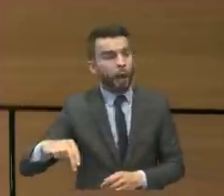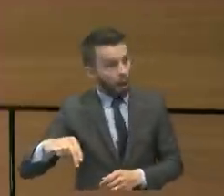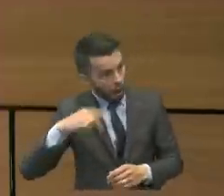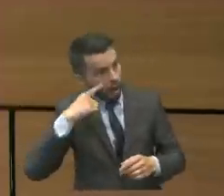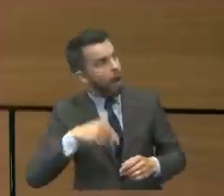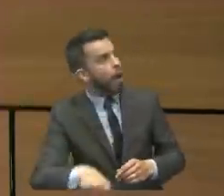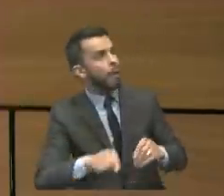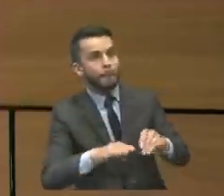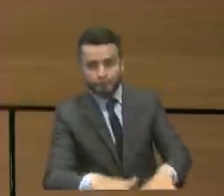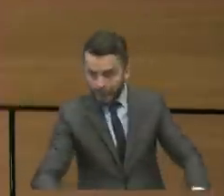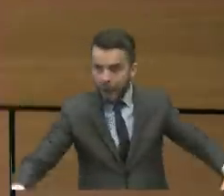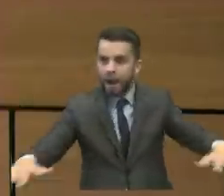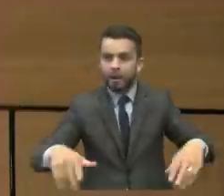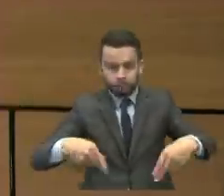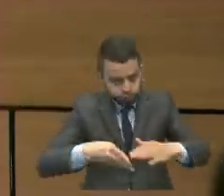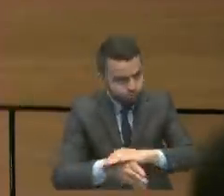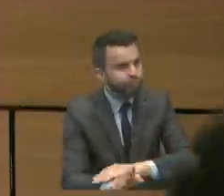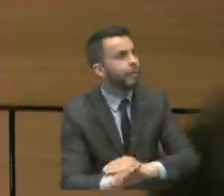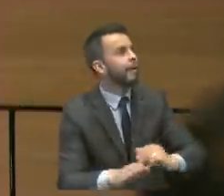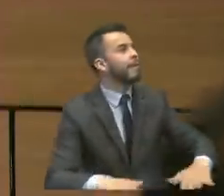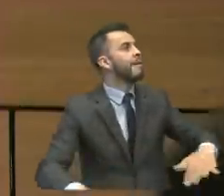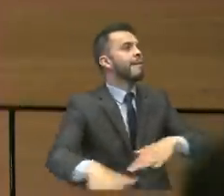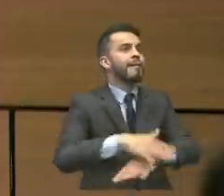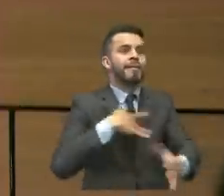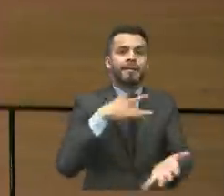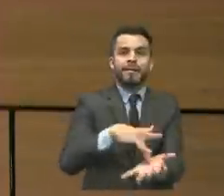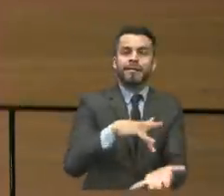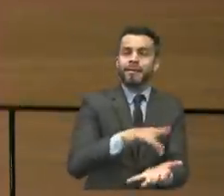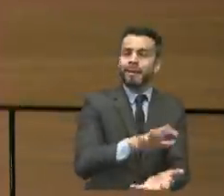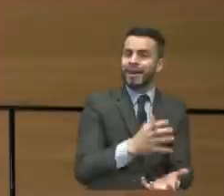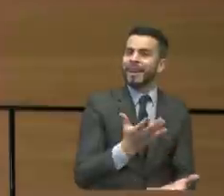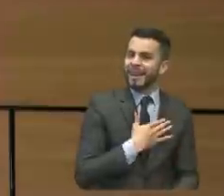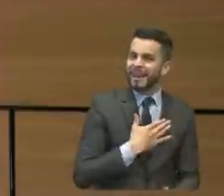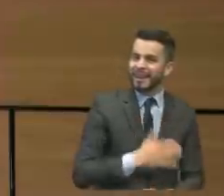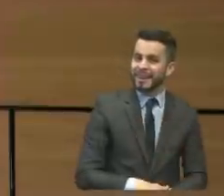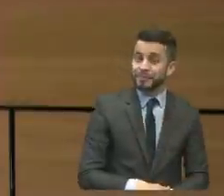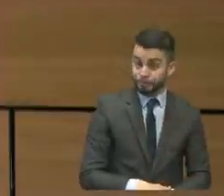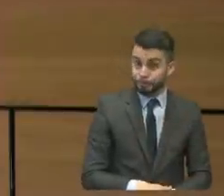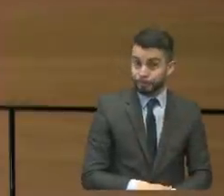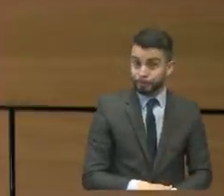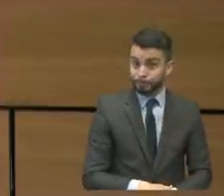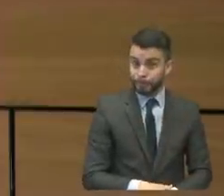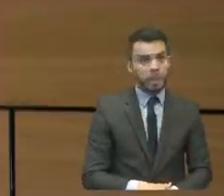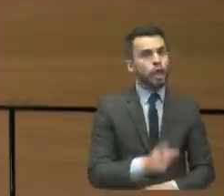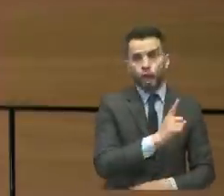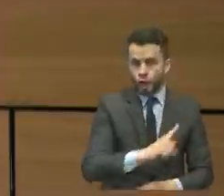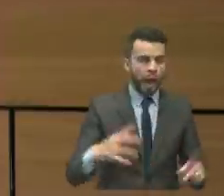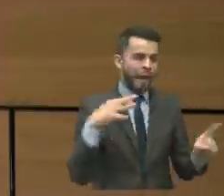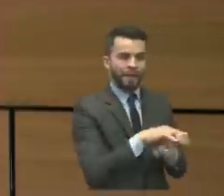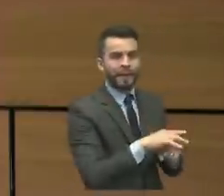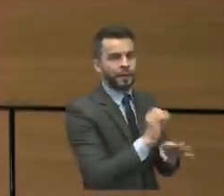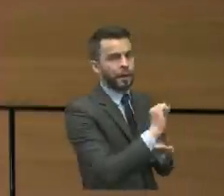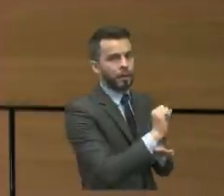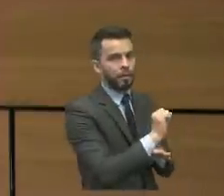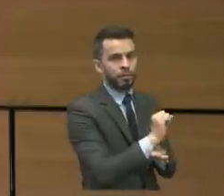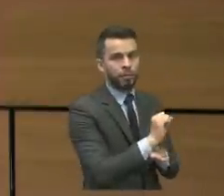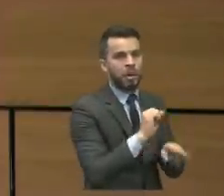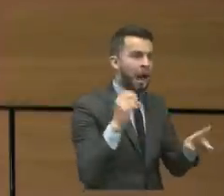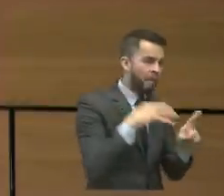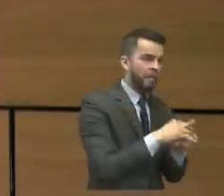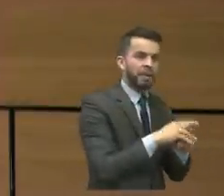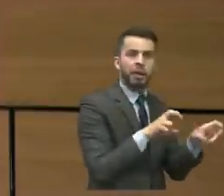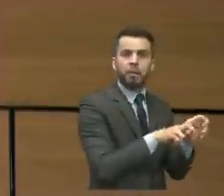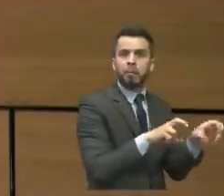Es decir, no sacrificamos sentido de lugar, no sacrificamos movilidad peatonal, no sacrificamos movilidad en